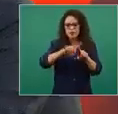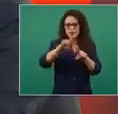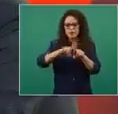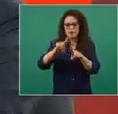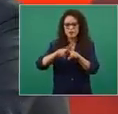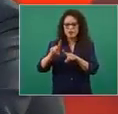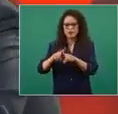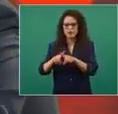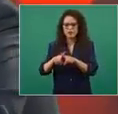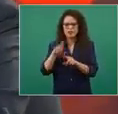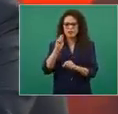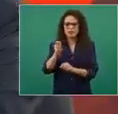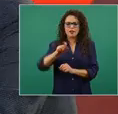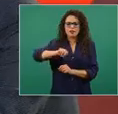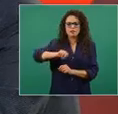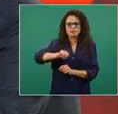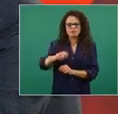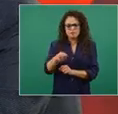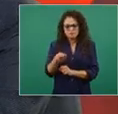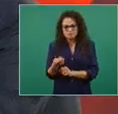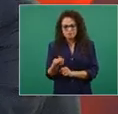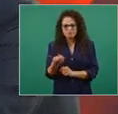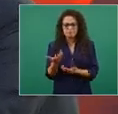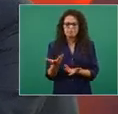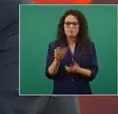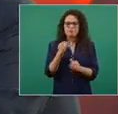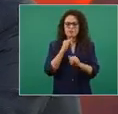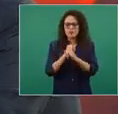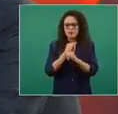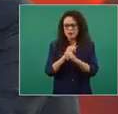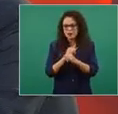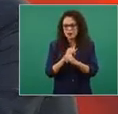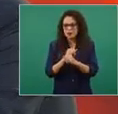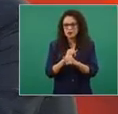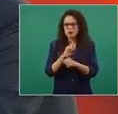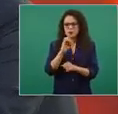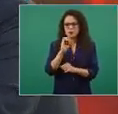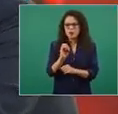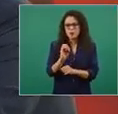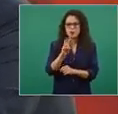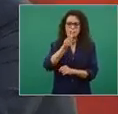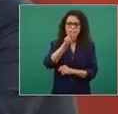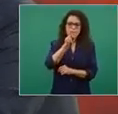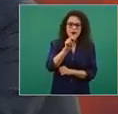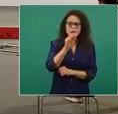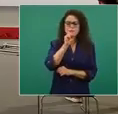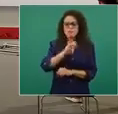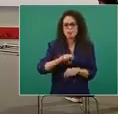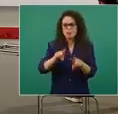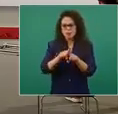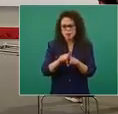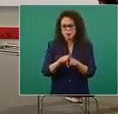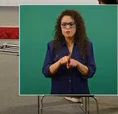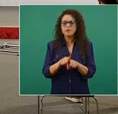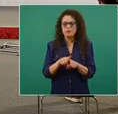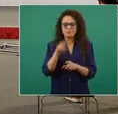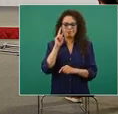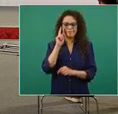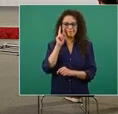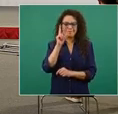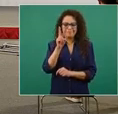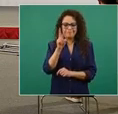diferentes canales y medios, a través del internet, y a la gente que a través de los canales de televisivos nos hacen el favor